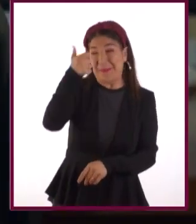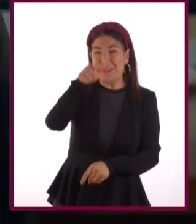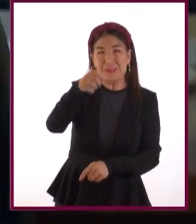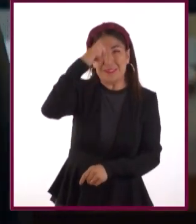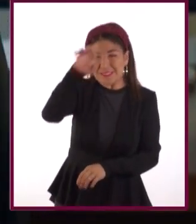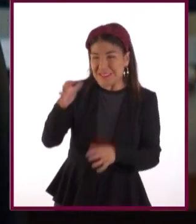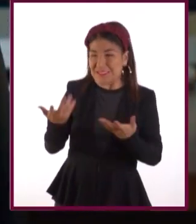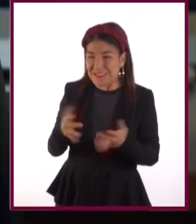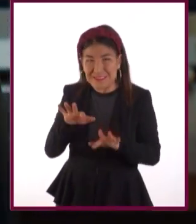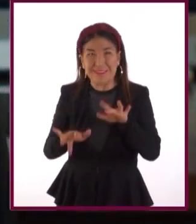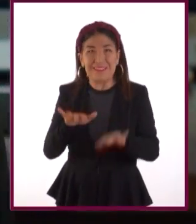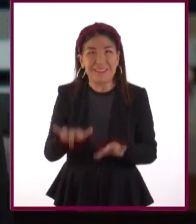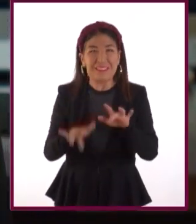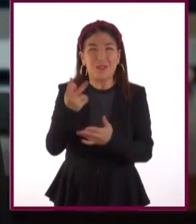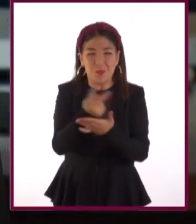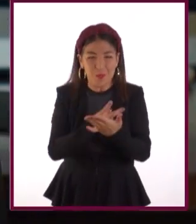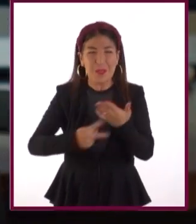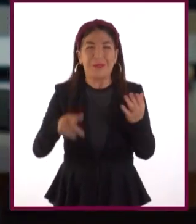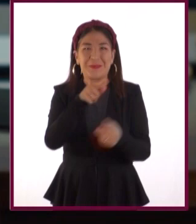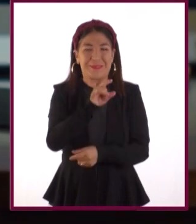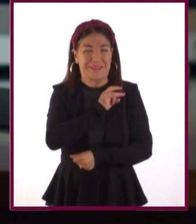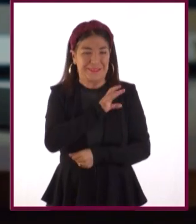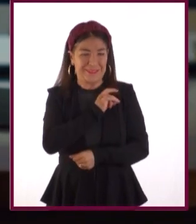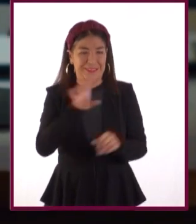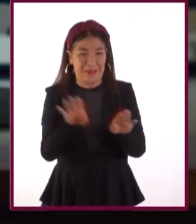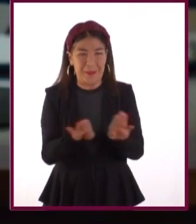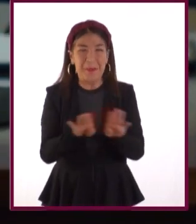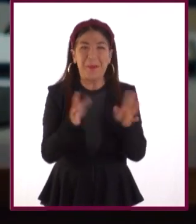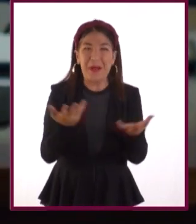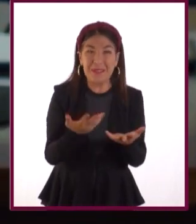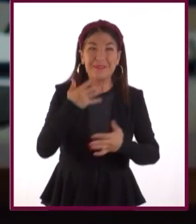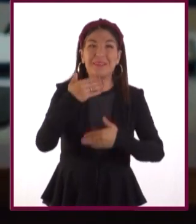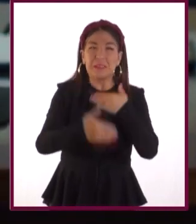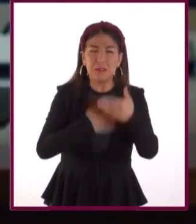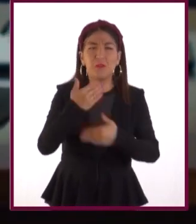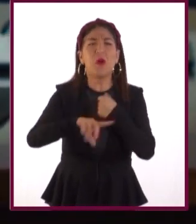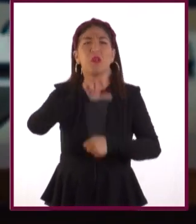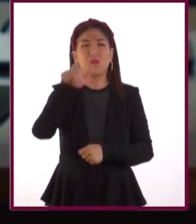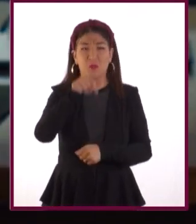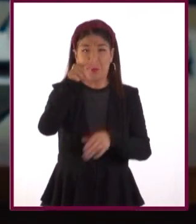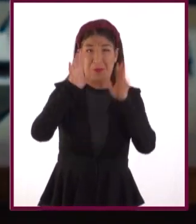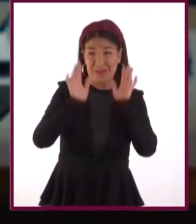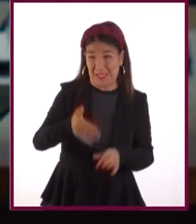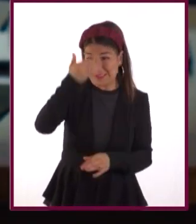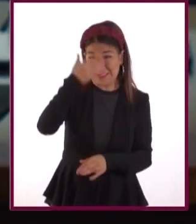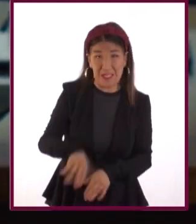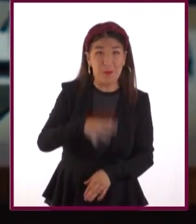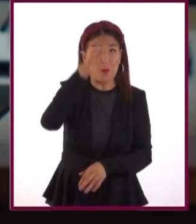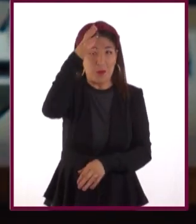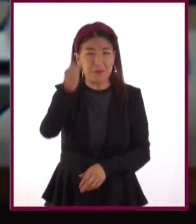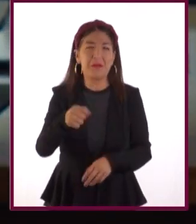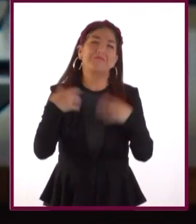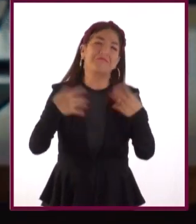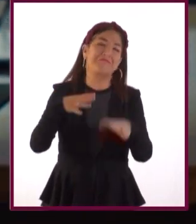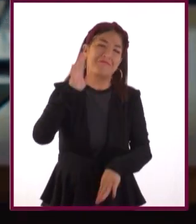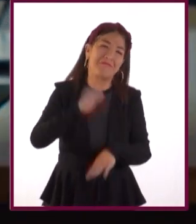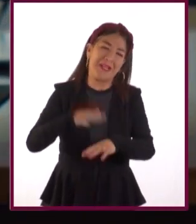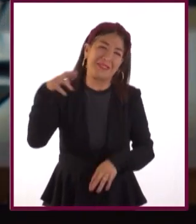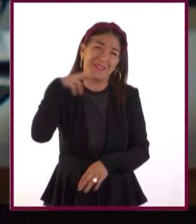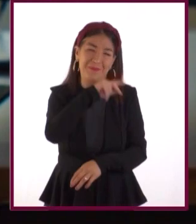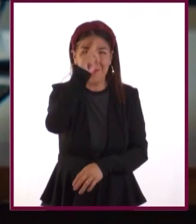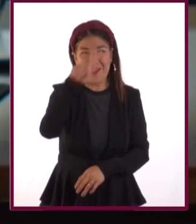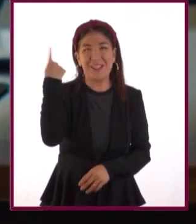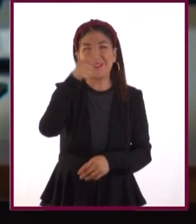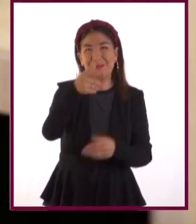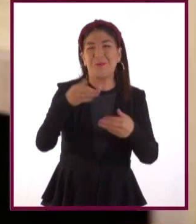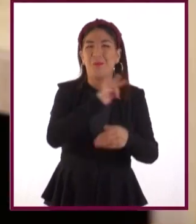al inicio puede ser un poco retador y un poco intimidante, pero una vez que ya aprendemos como los conceptos principales, ya después la cosa